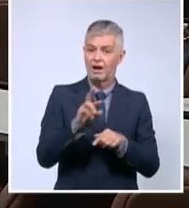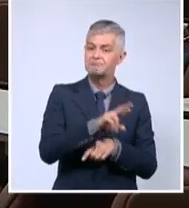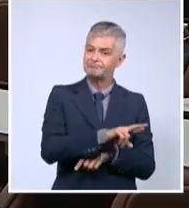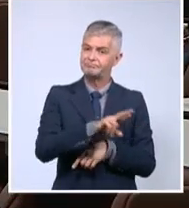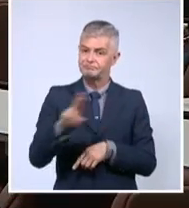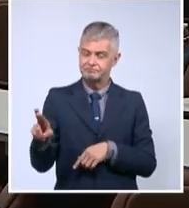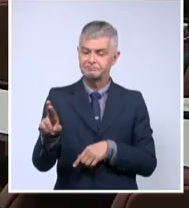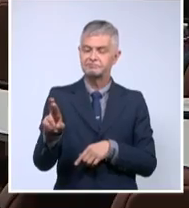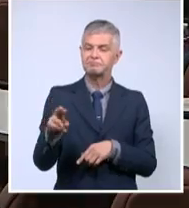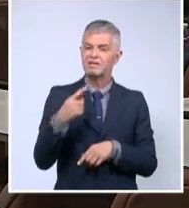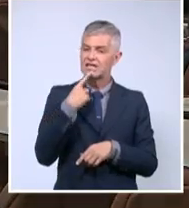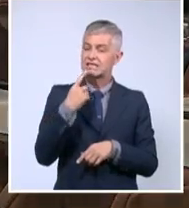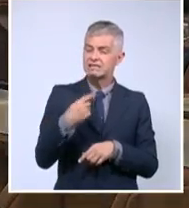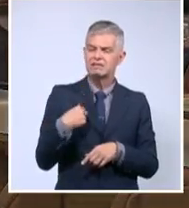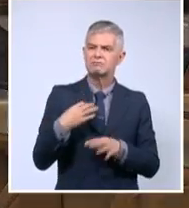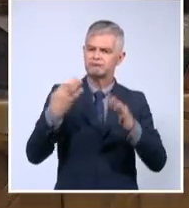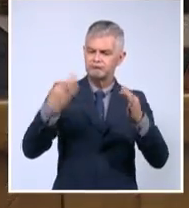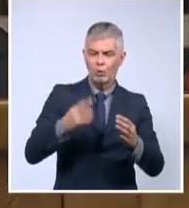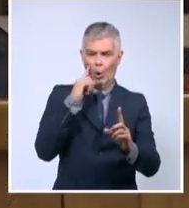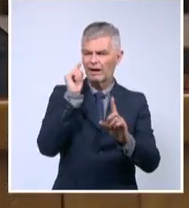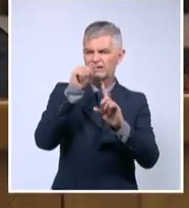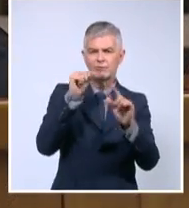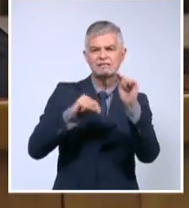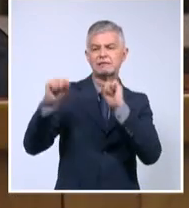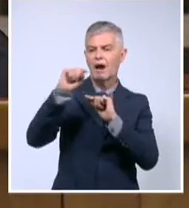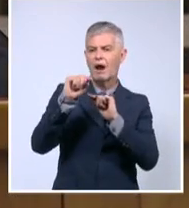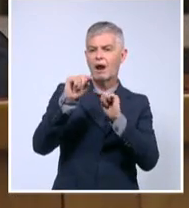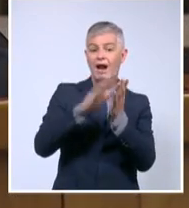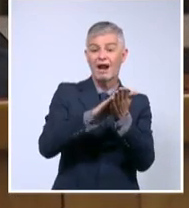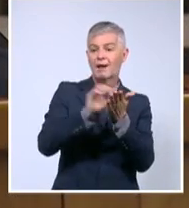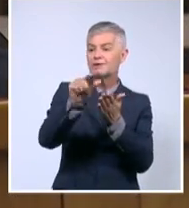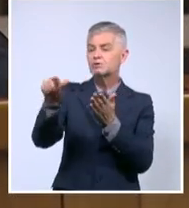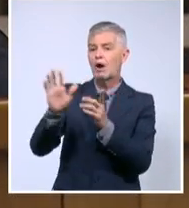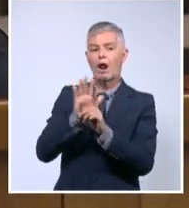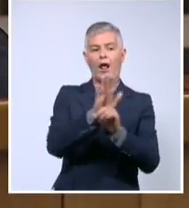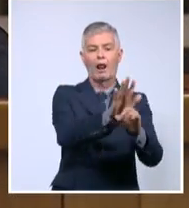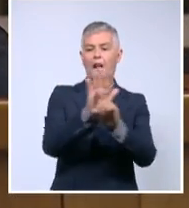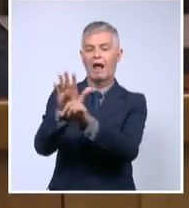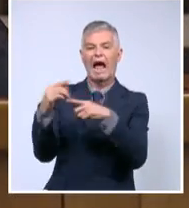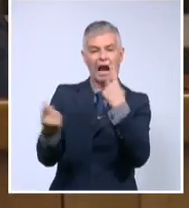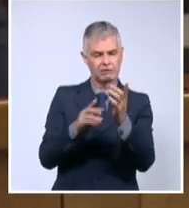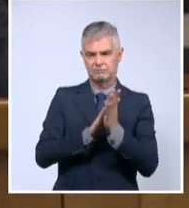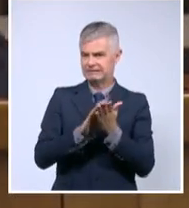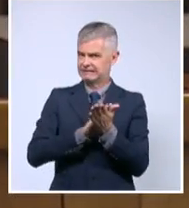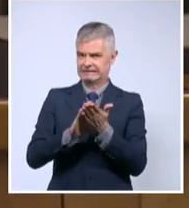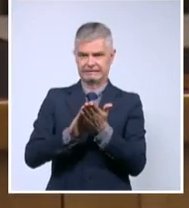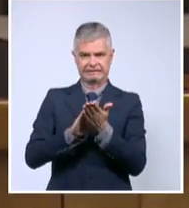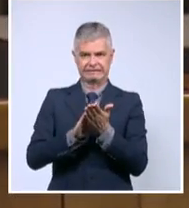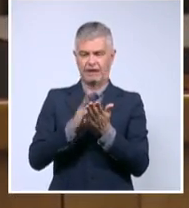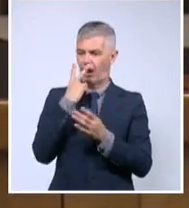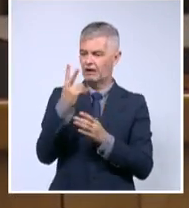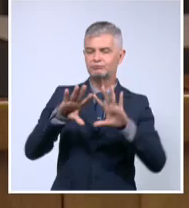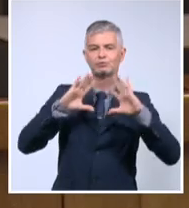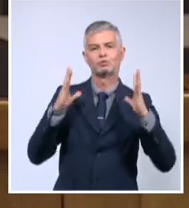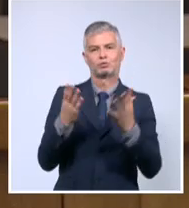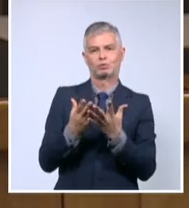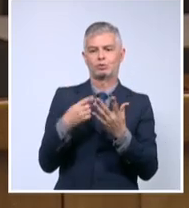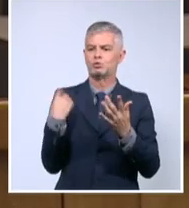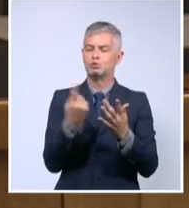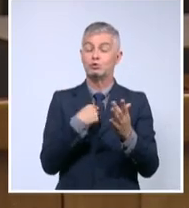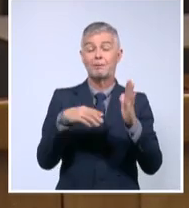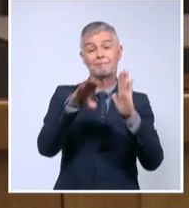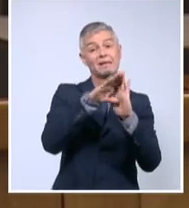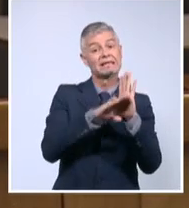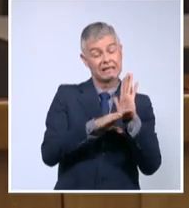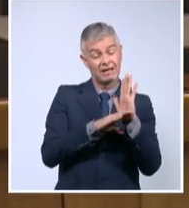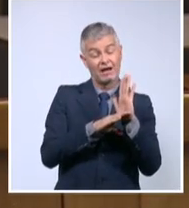insiste en su firme propósito de que nadie quedará desamparado. Es cierto que tuvimos que acudir a medidas como las tiendas en